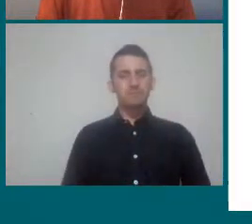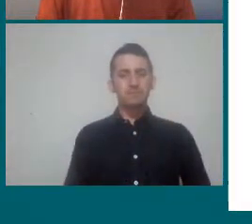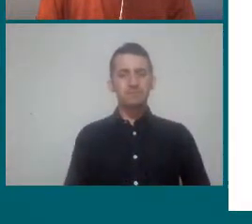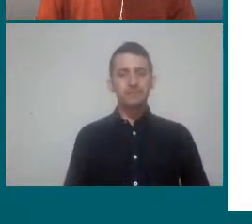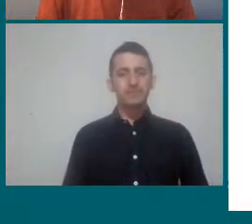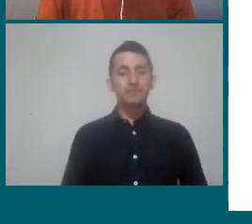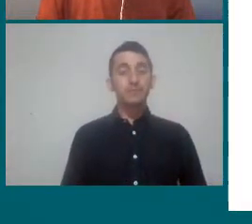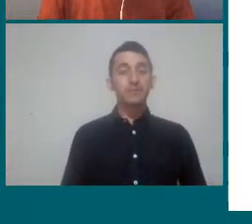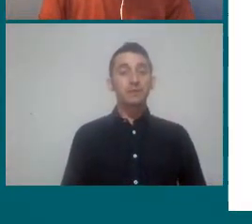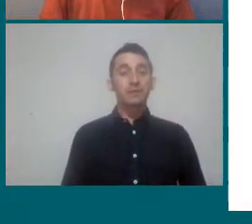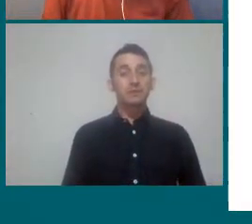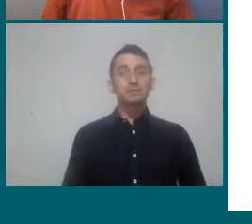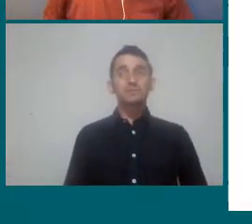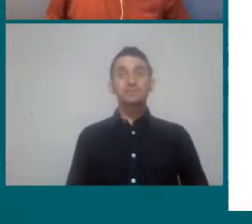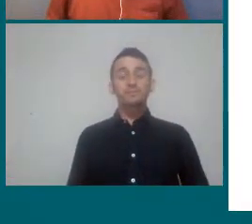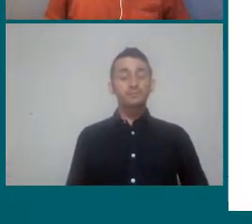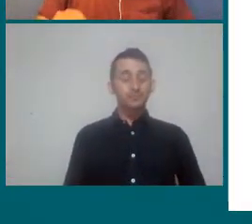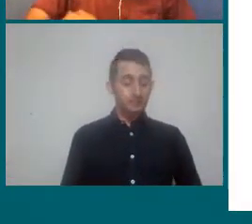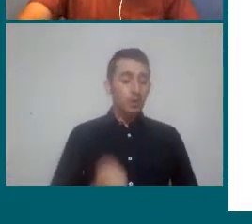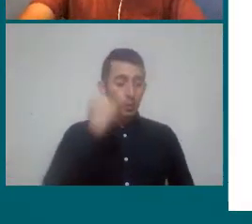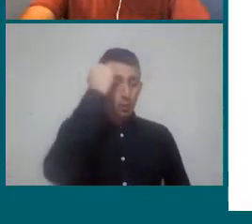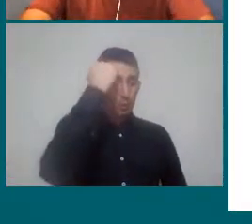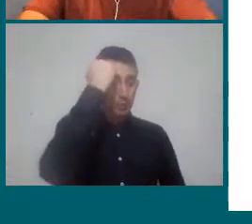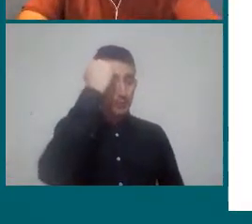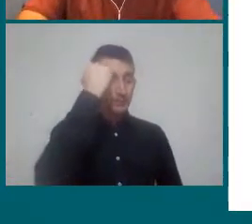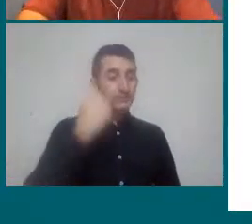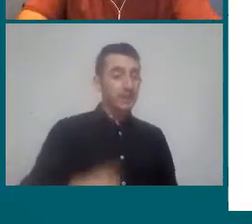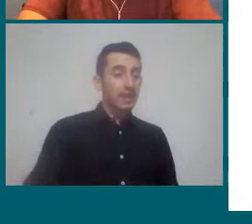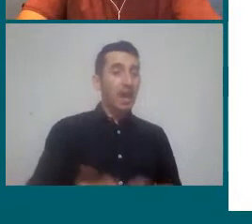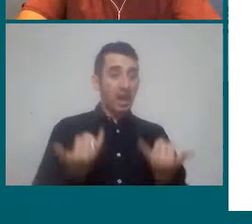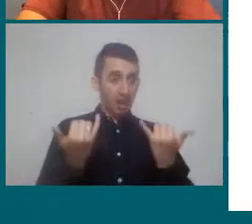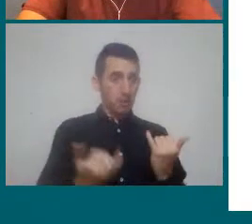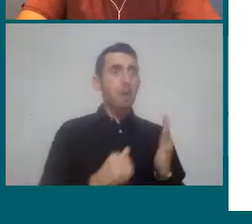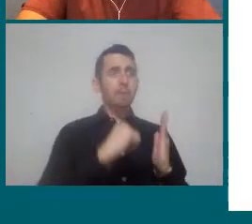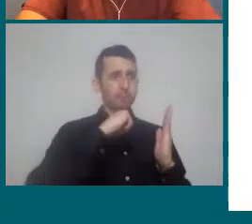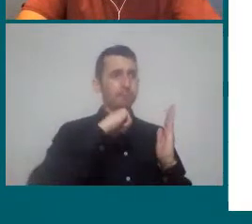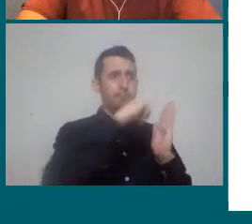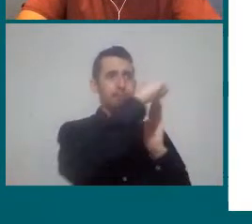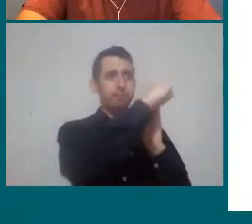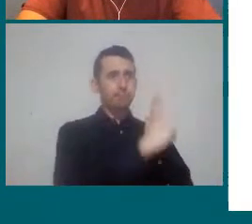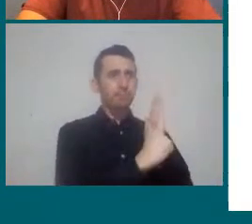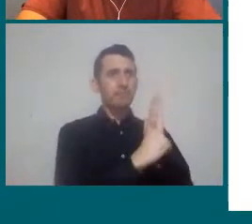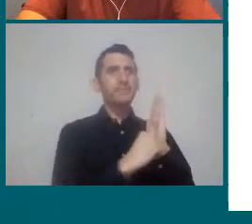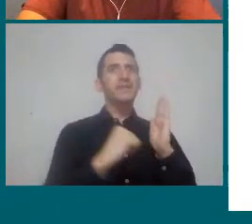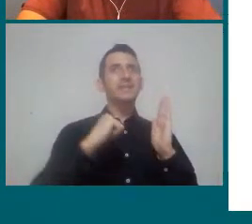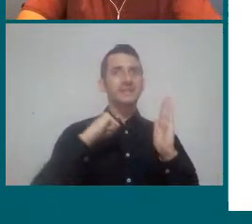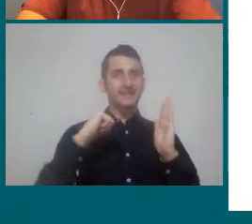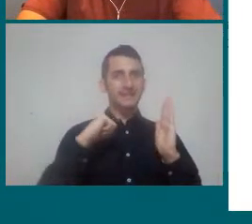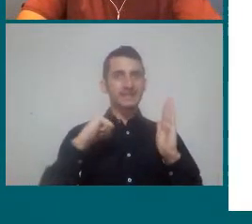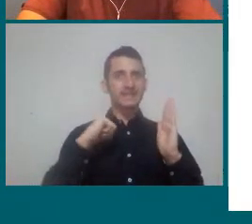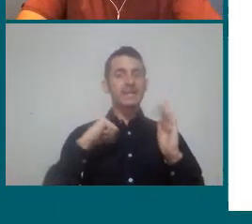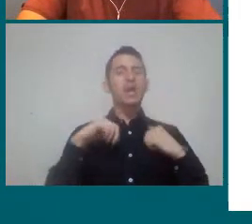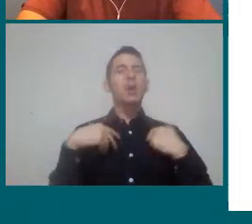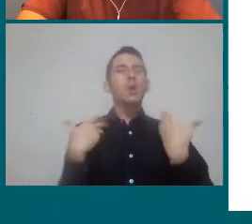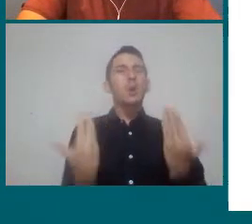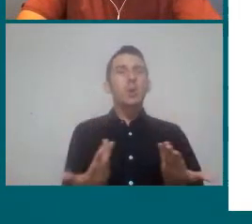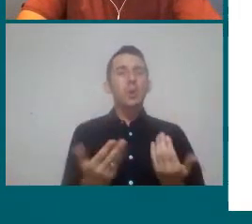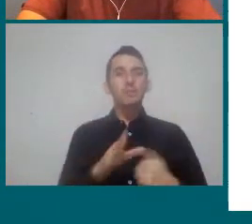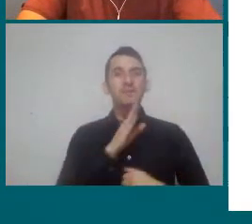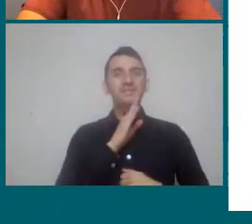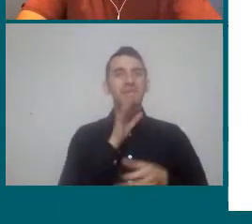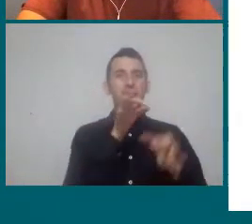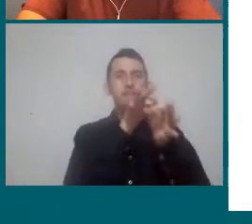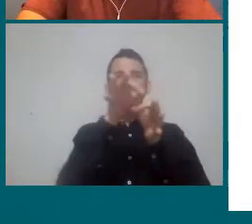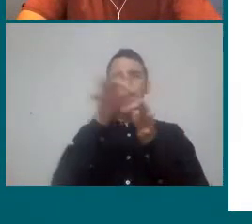Profesor, acá precisamente ya tenemos programas, tenemos una conexión directamente con todas las provincias